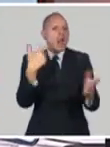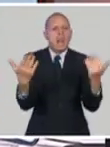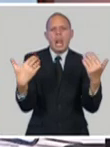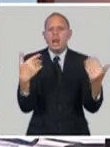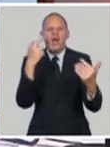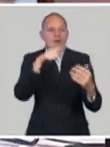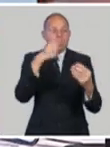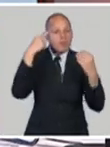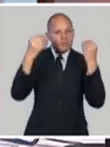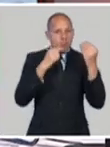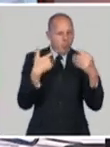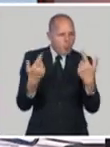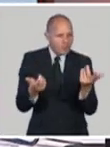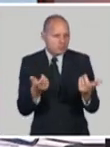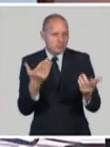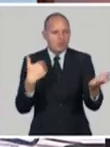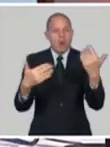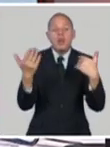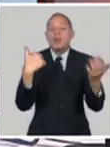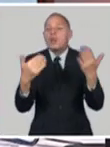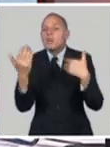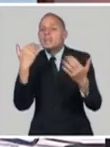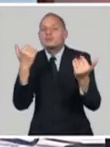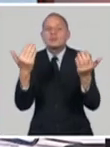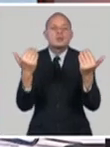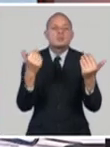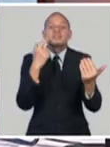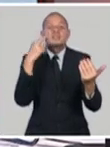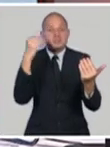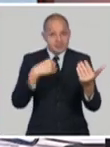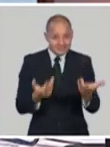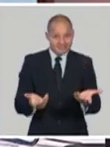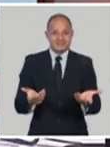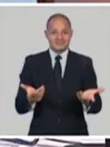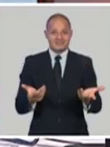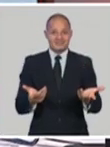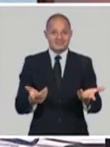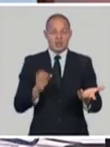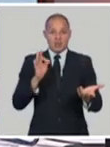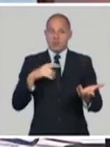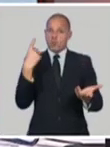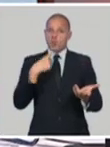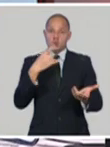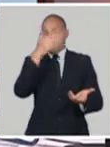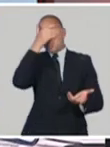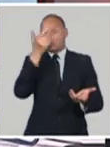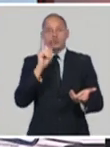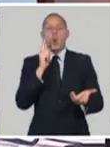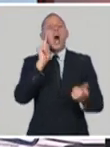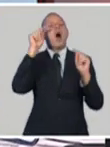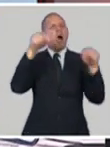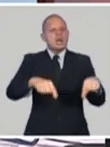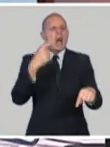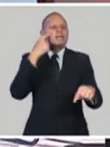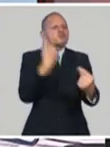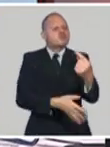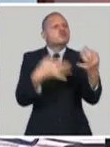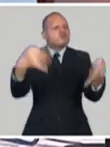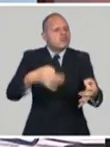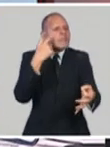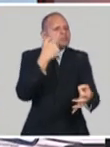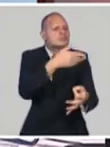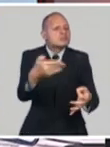escenario real de aplicación de las cosas, porque siempre las personas tienen